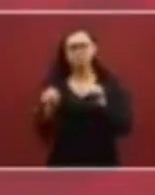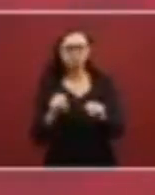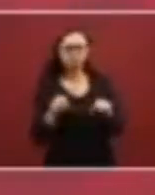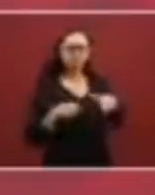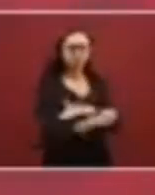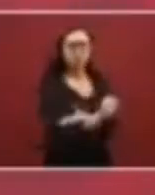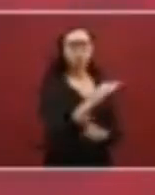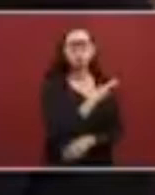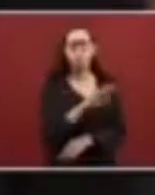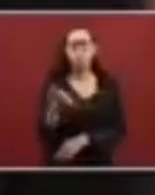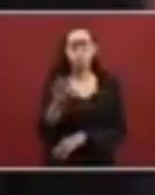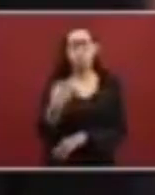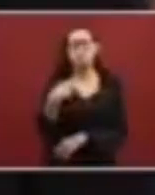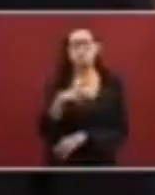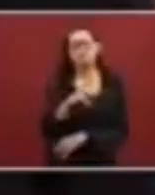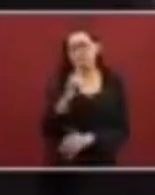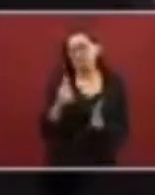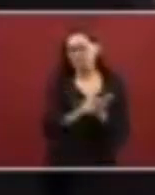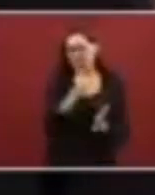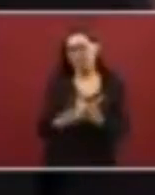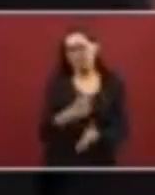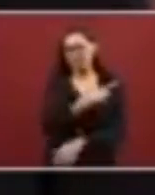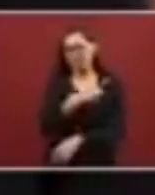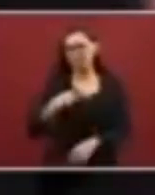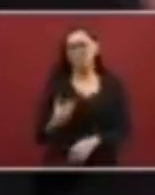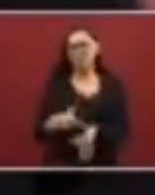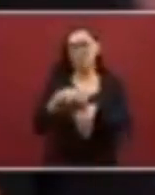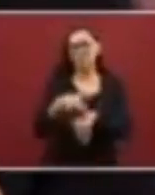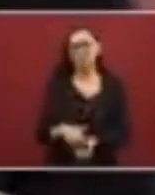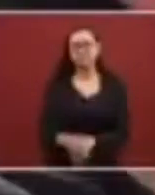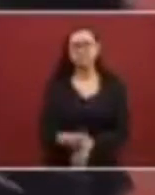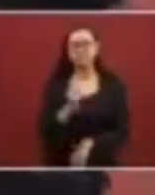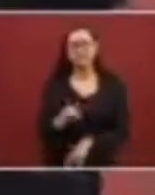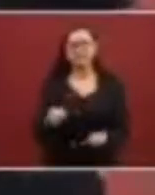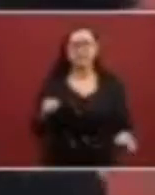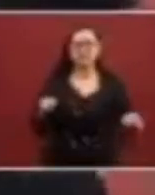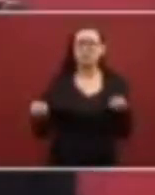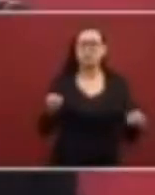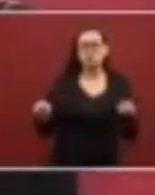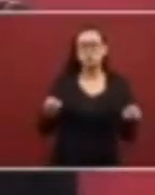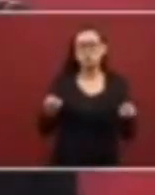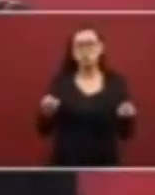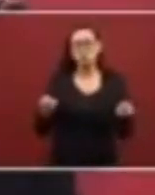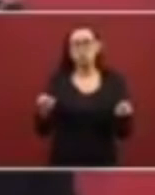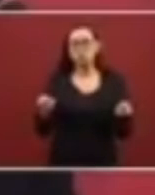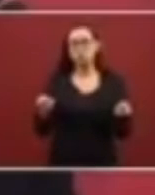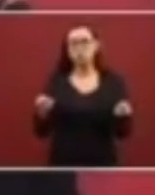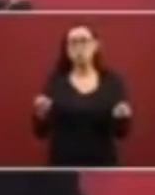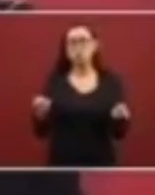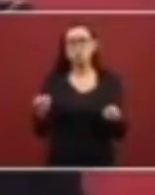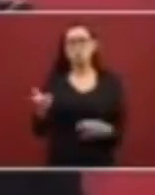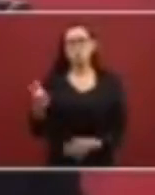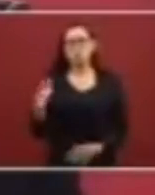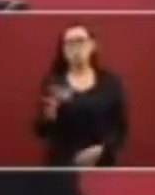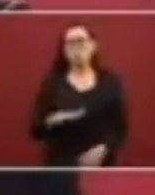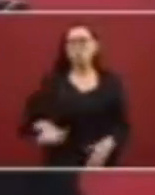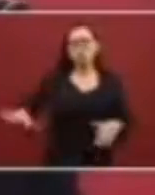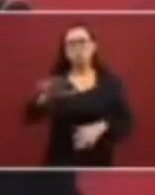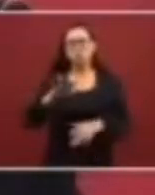aplicar la ley, que haya control sobre el flujo